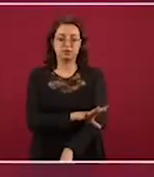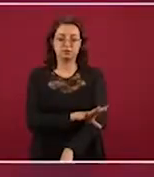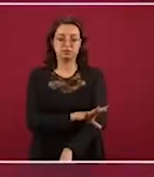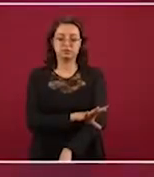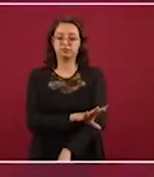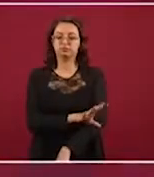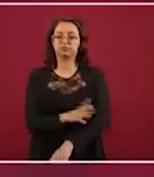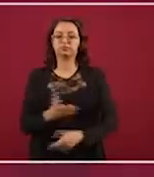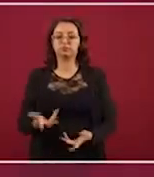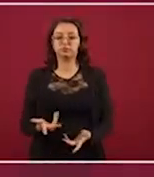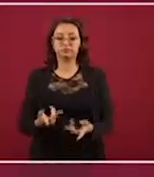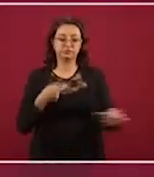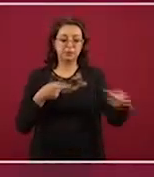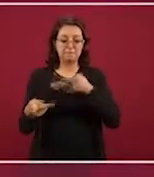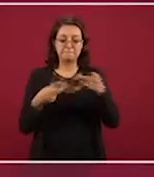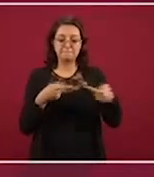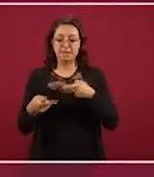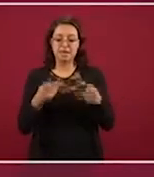el plan que había